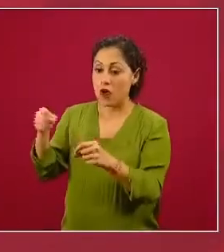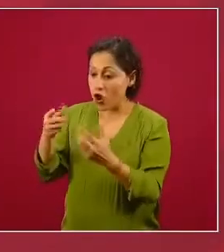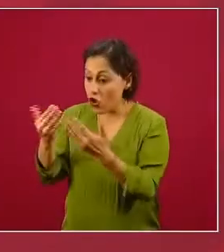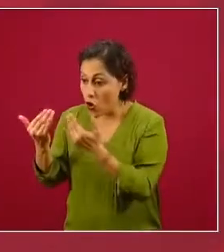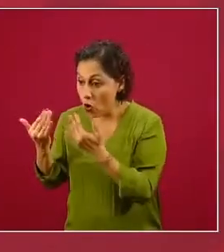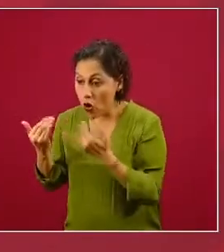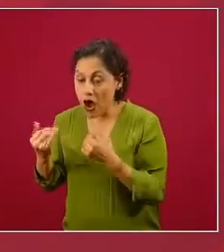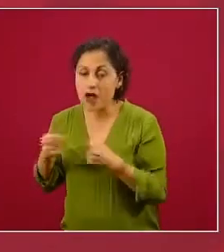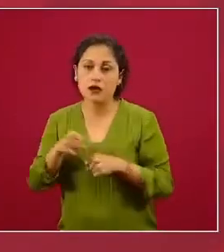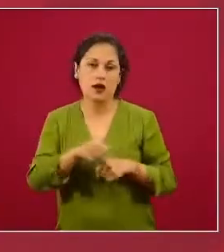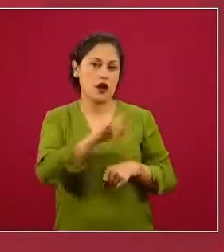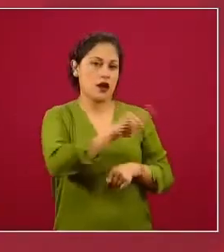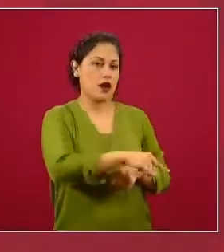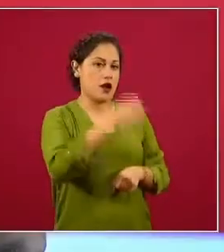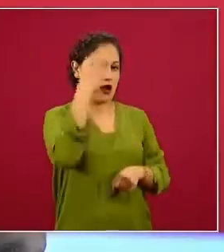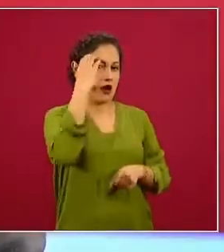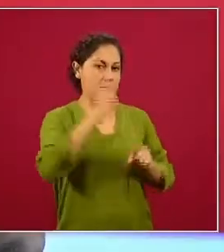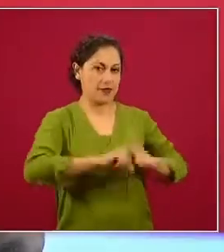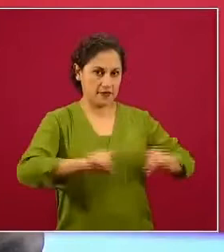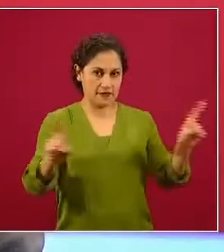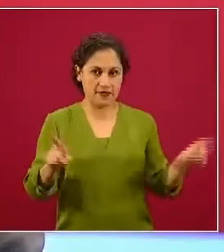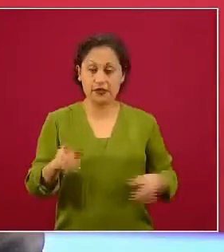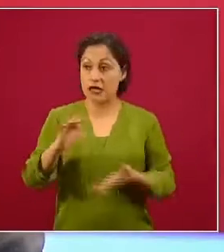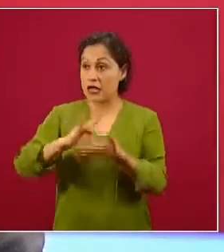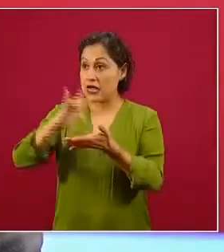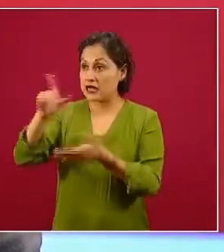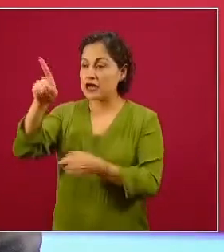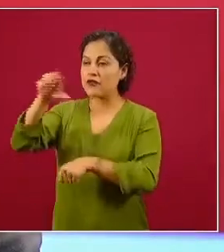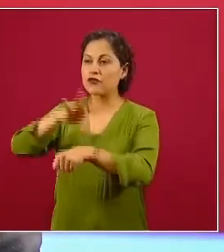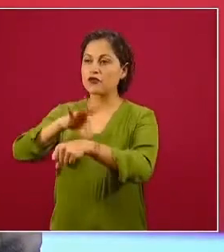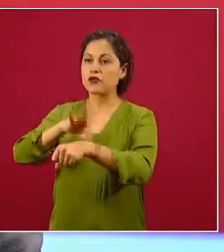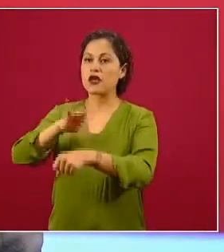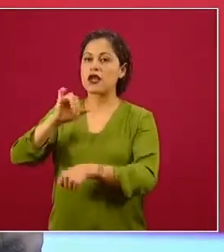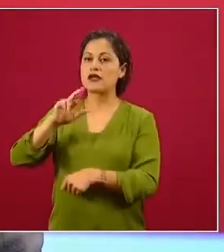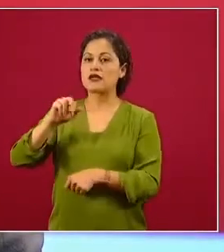enfermas. Por cierto, mi agradecimiento a la doctora Mirna Beltrán,